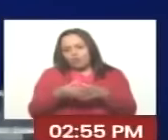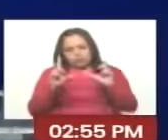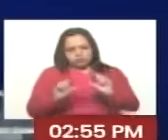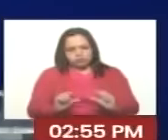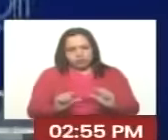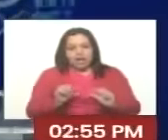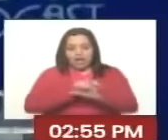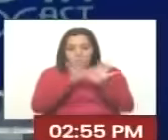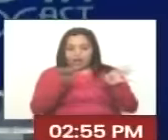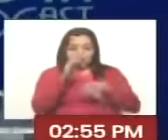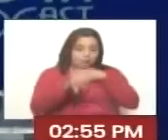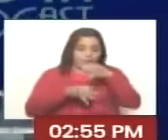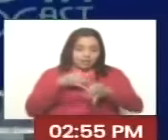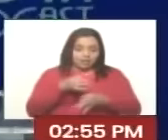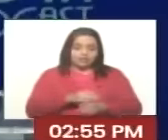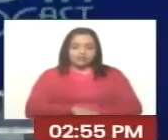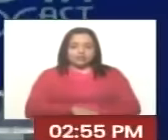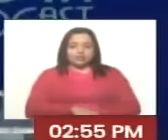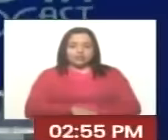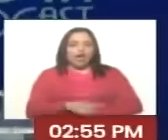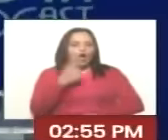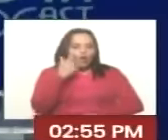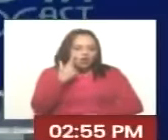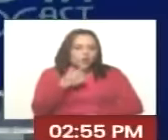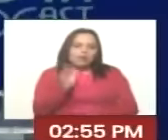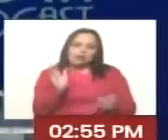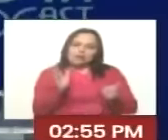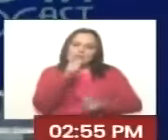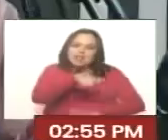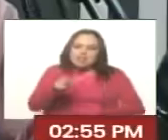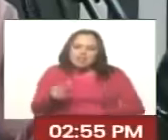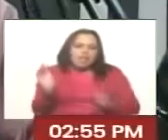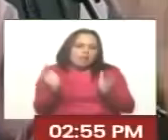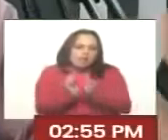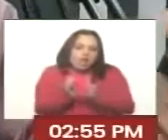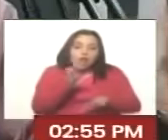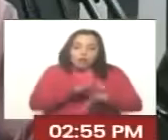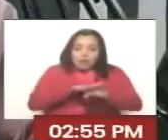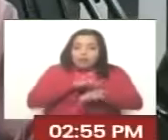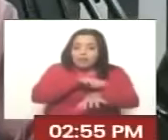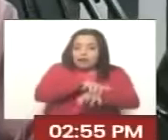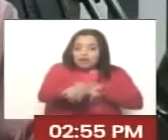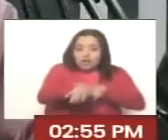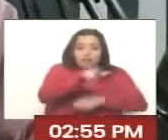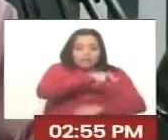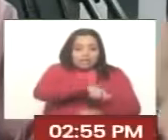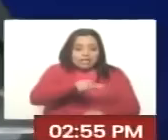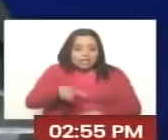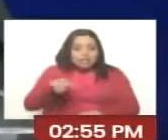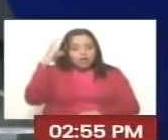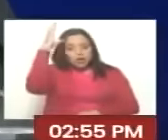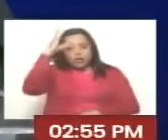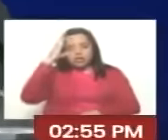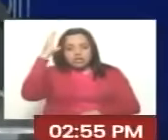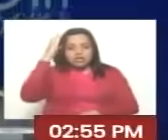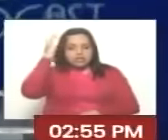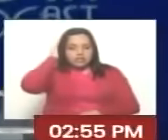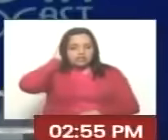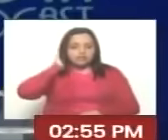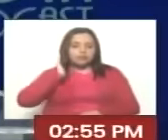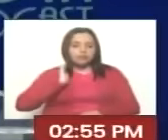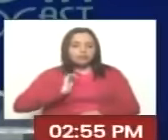hablemos claro. Esa es una tendencia minoritaria. Porque la mayoría de la gente consciente que ha